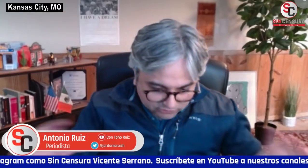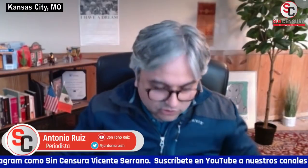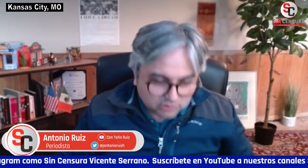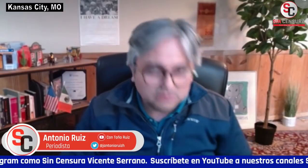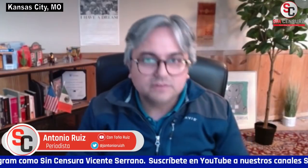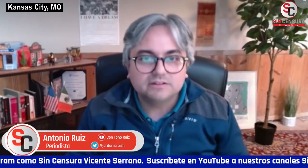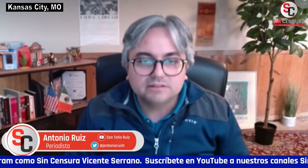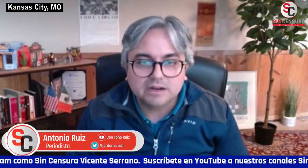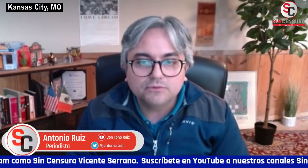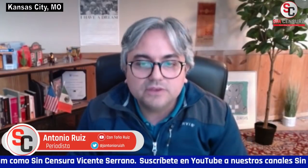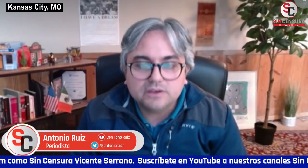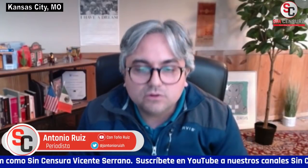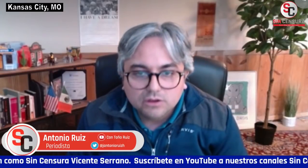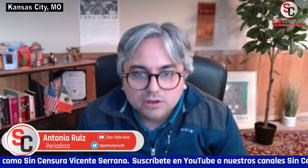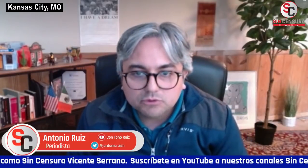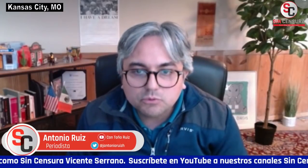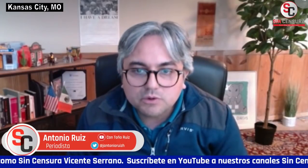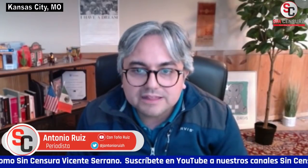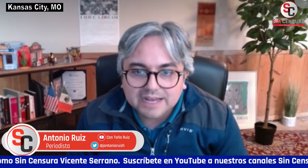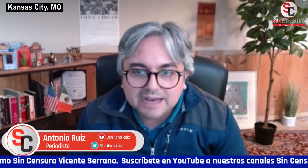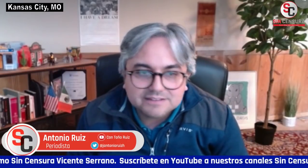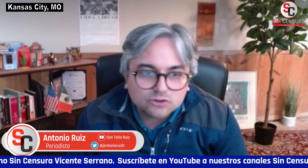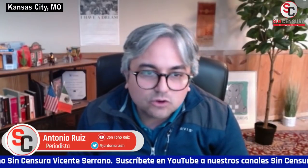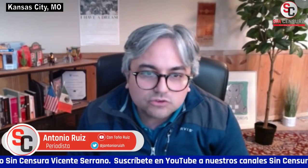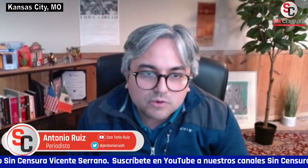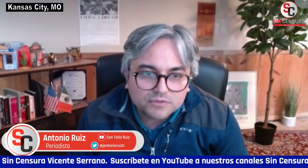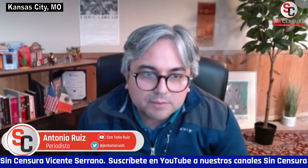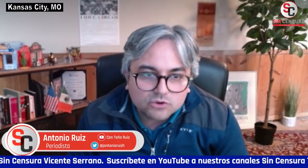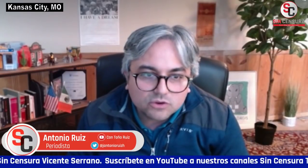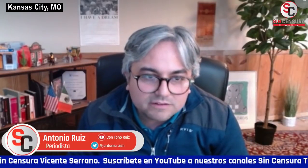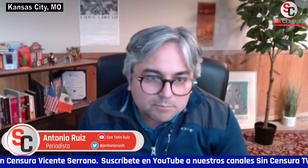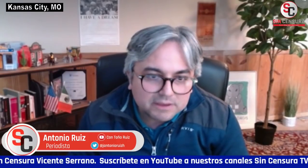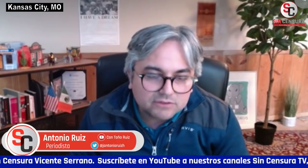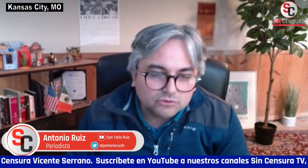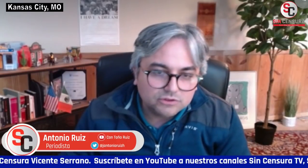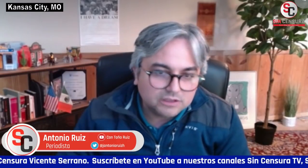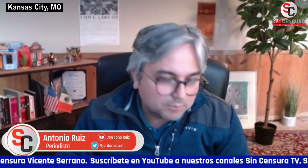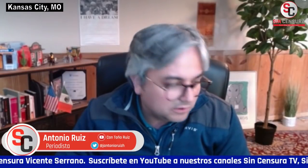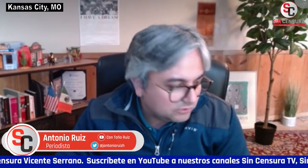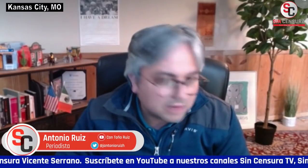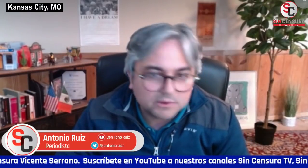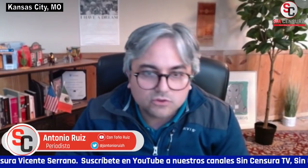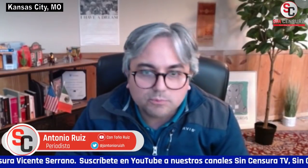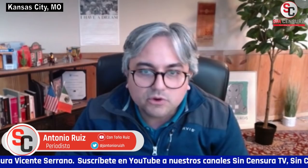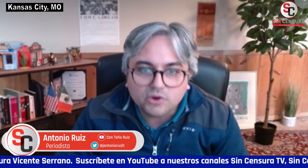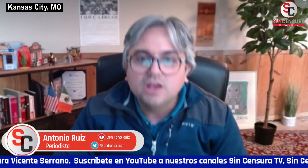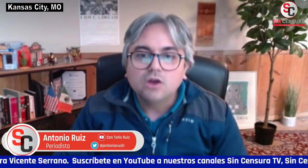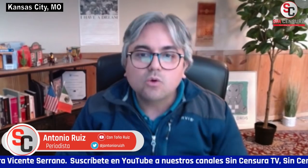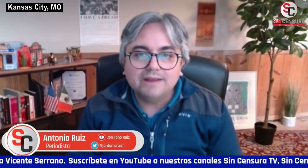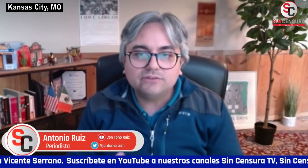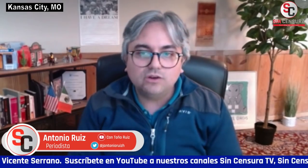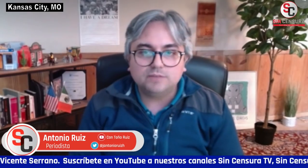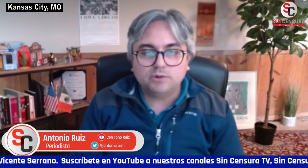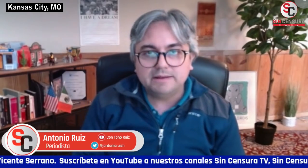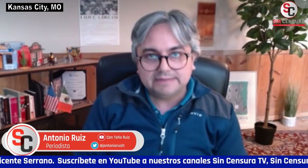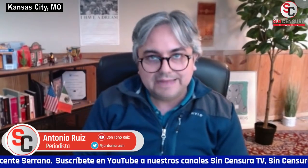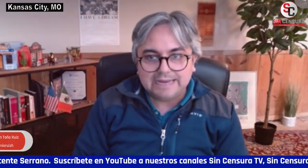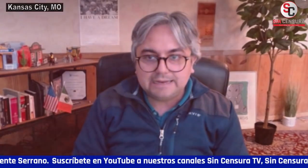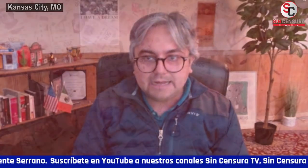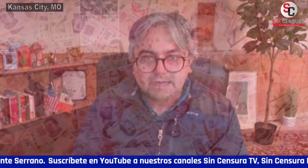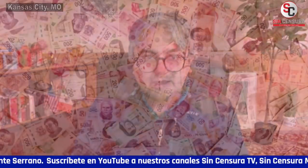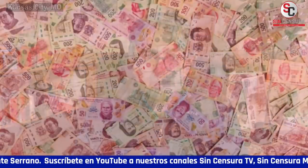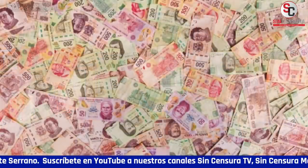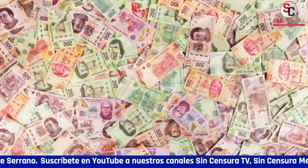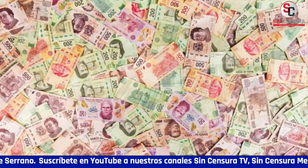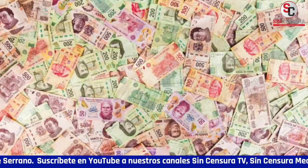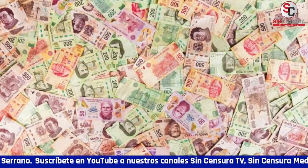en cuestión de ese tramo 5 pues hubo una entrega de 150 millones de pesos y que por eso cambiaron de opinión. ¿Cuáles son las pruebas de